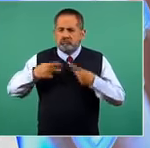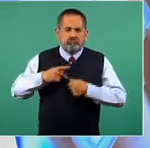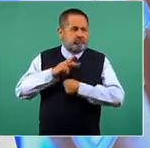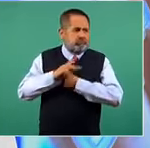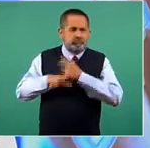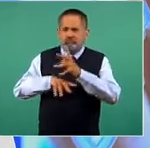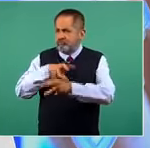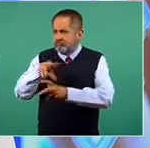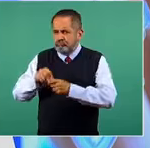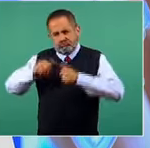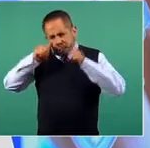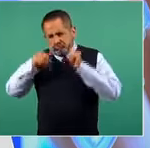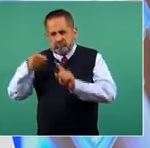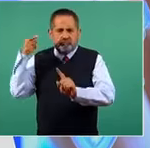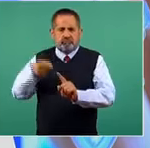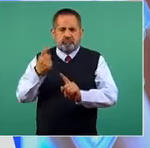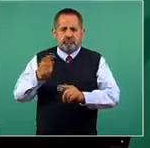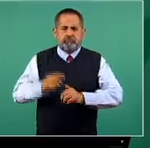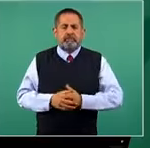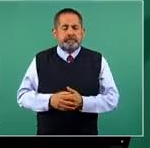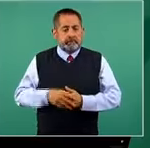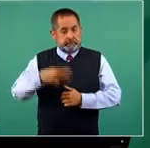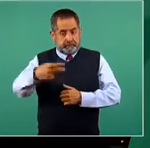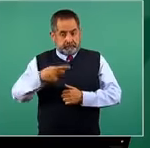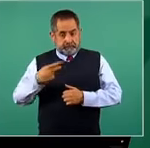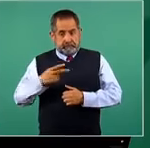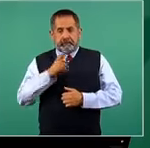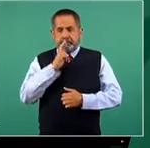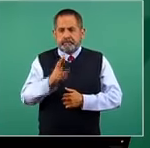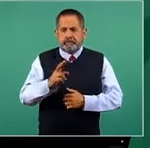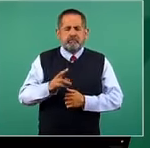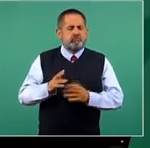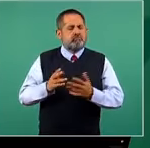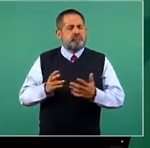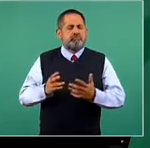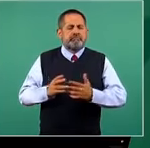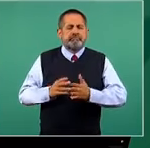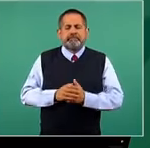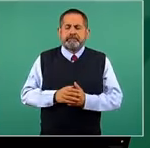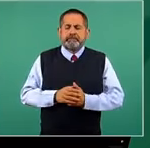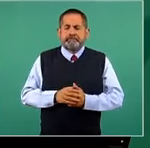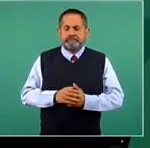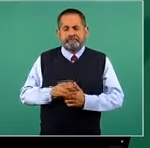propósito. Termino diciendo, para atender la pregunta, que ciertamente y